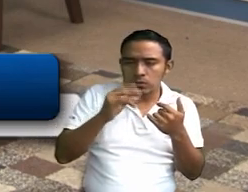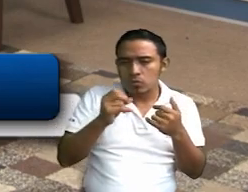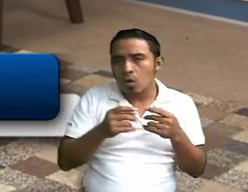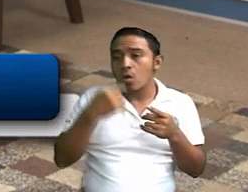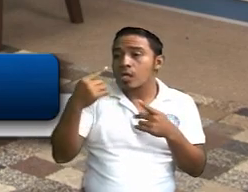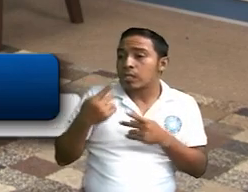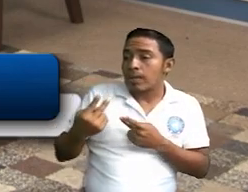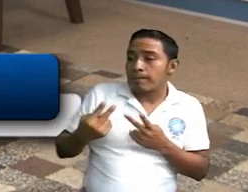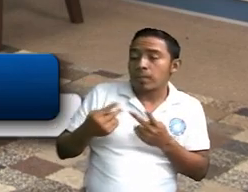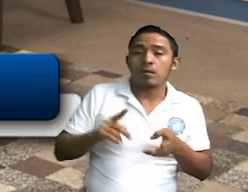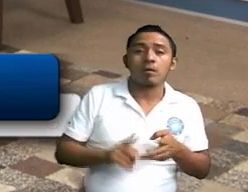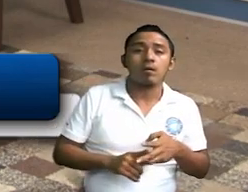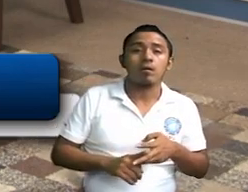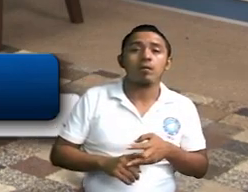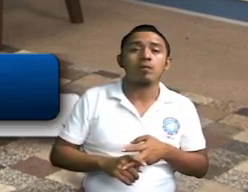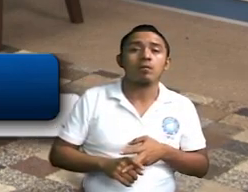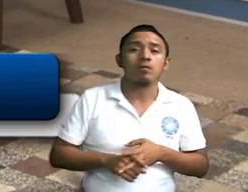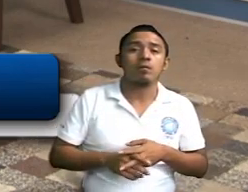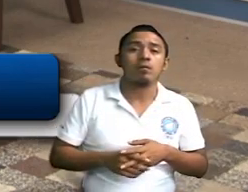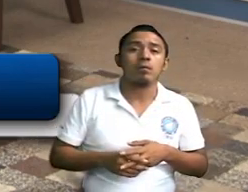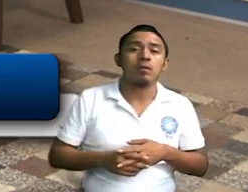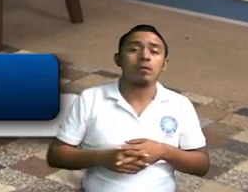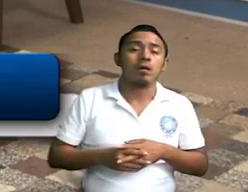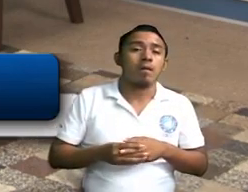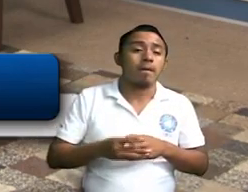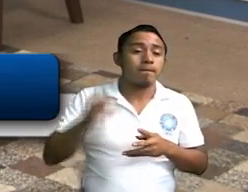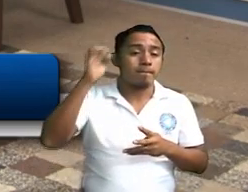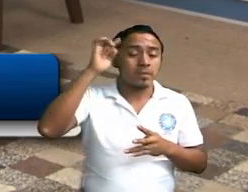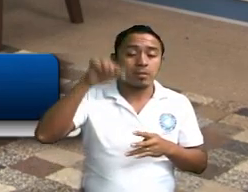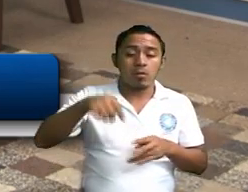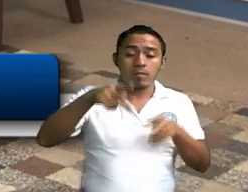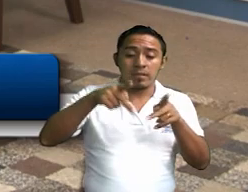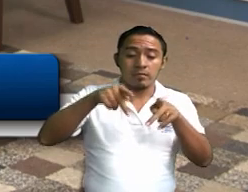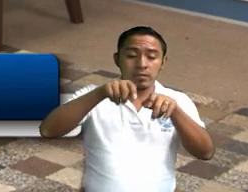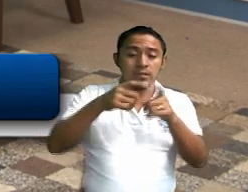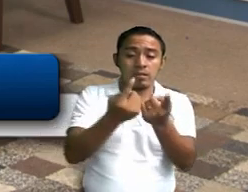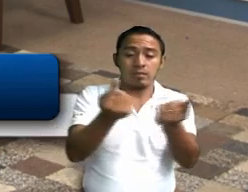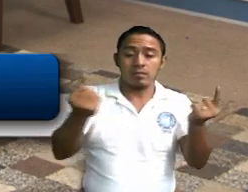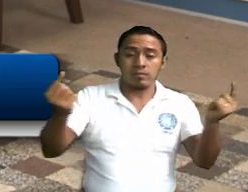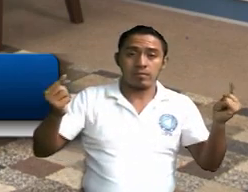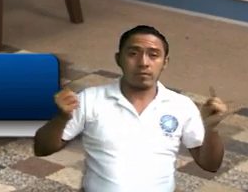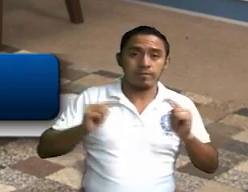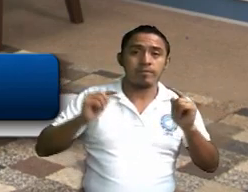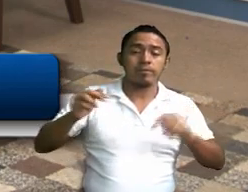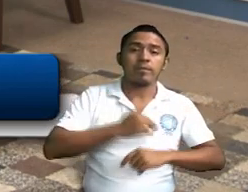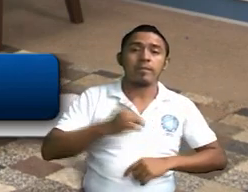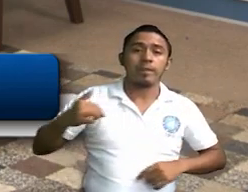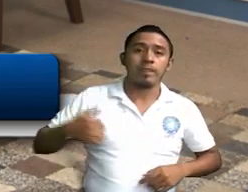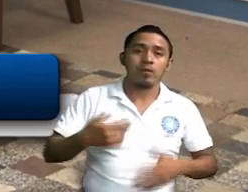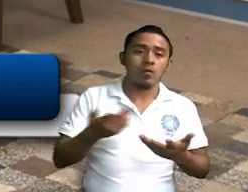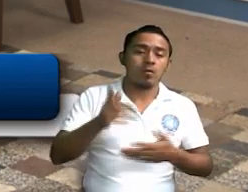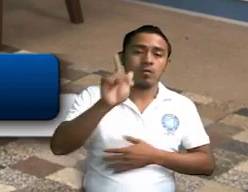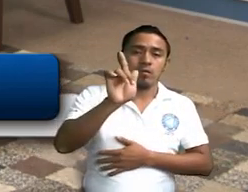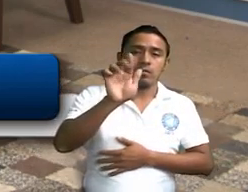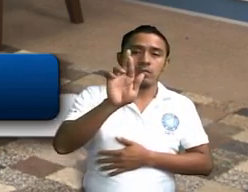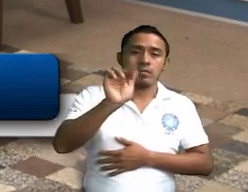el paciente, que son factores que siempre tenemos que pensar en el entorno del paciente para la hora que vamos a hacer un tratamiento